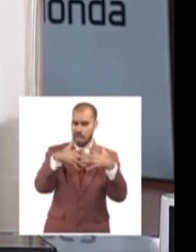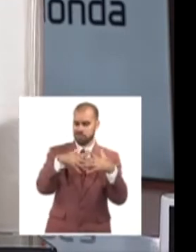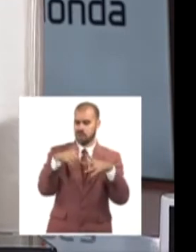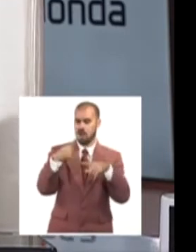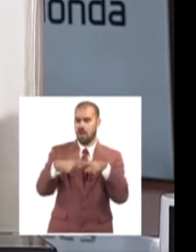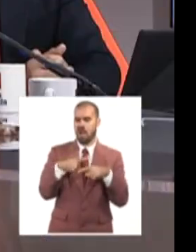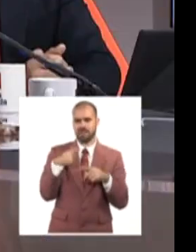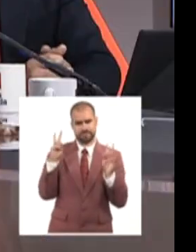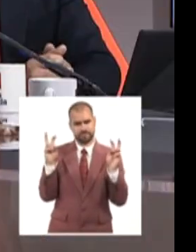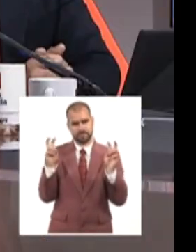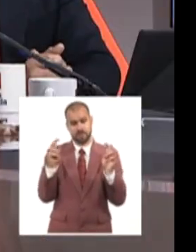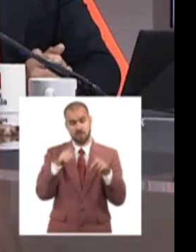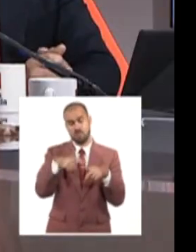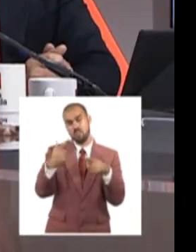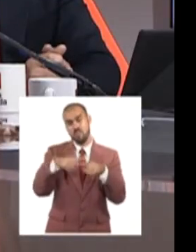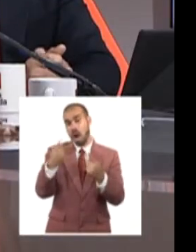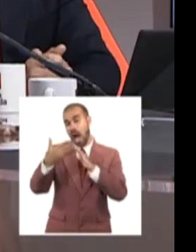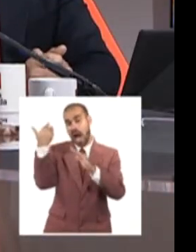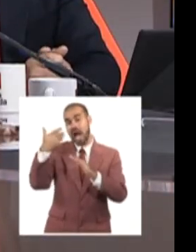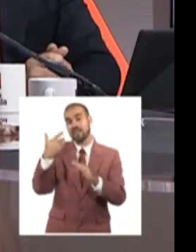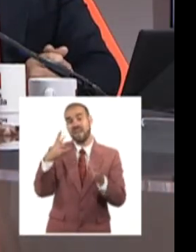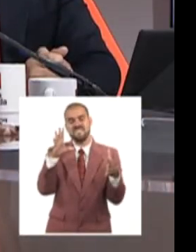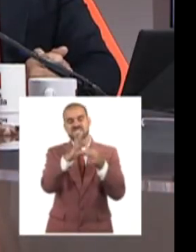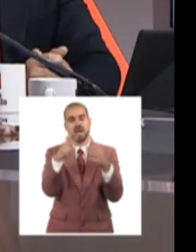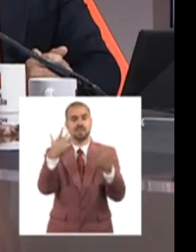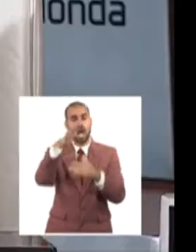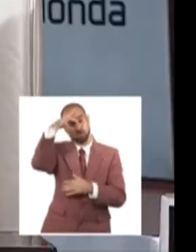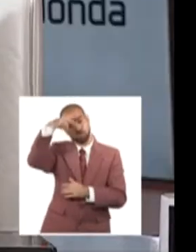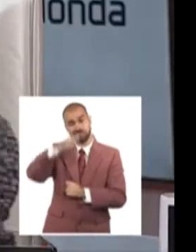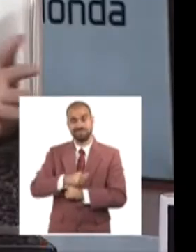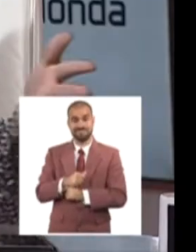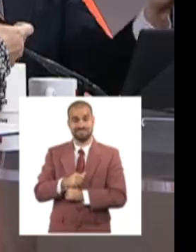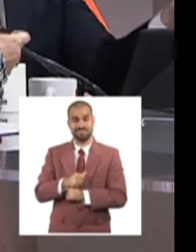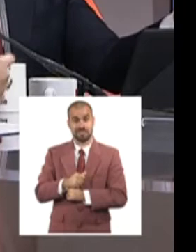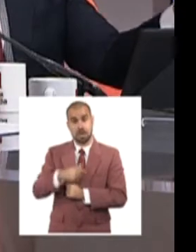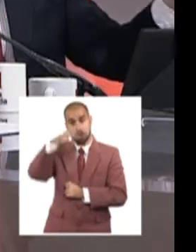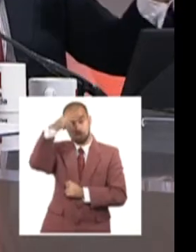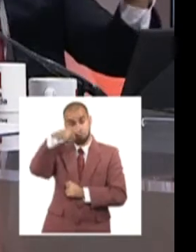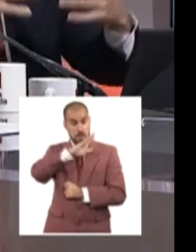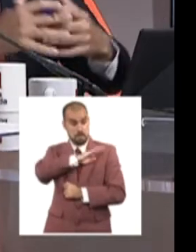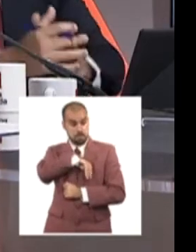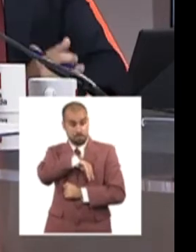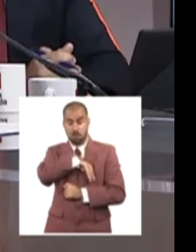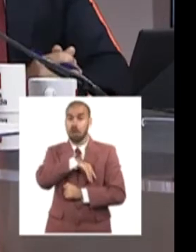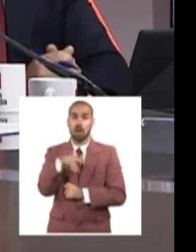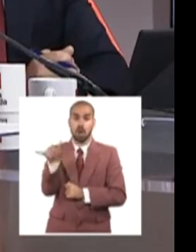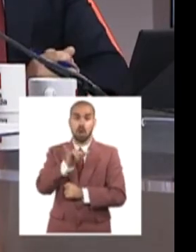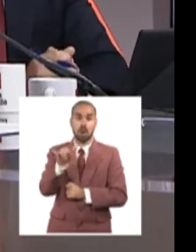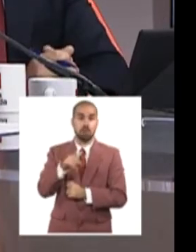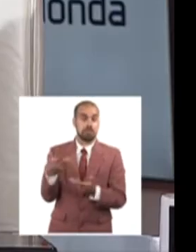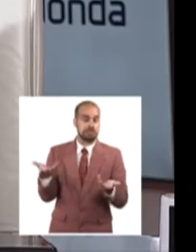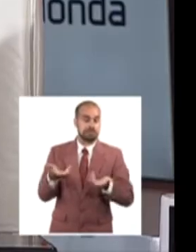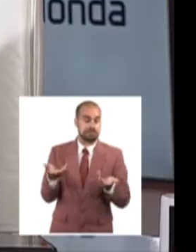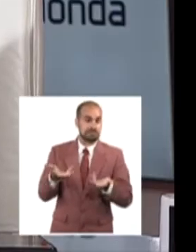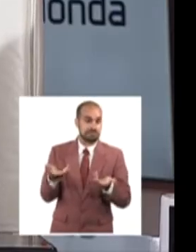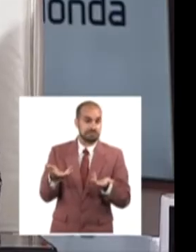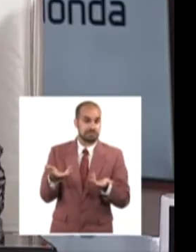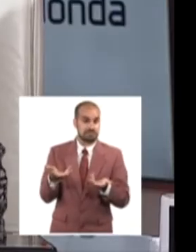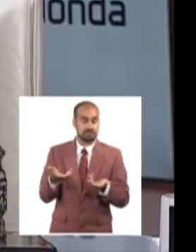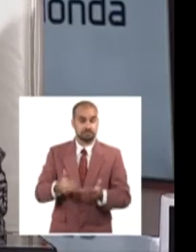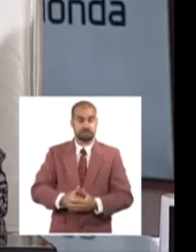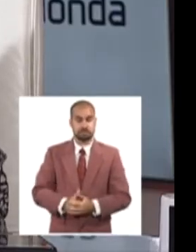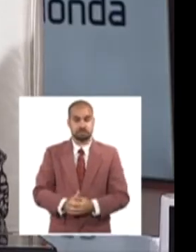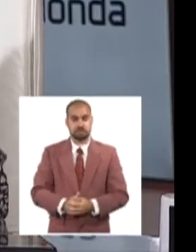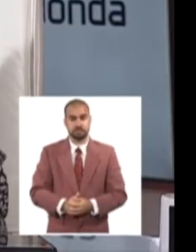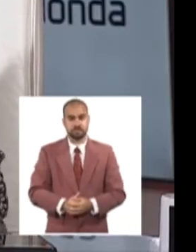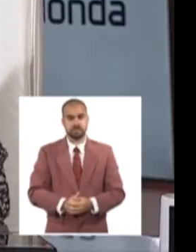aliado ahora trump clave y ahora ha perdido a su ya recibido críticas de todo el mundo a sí mismo entonces ahora